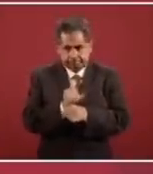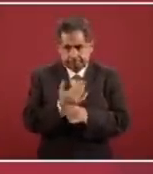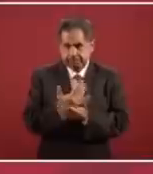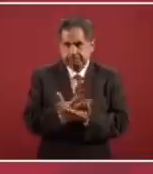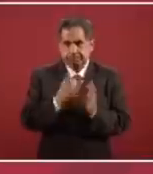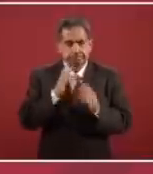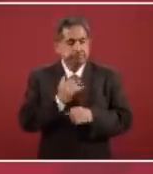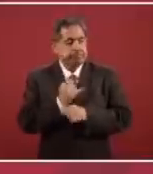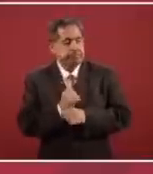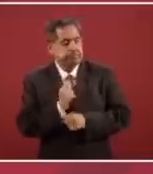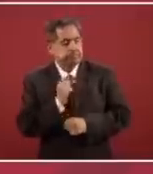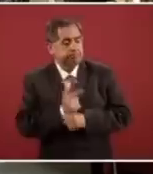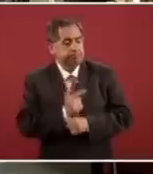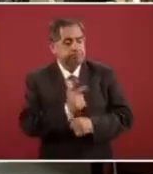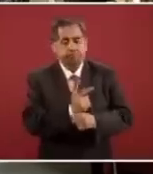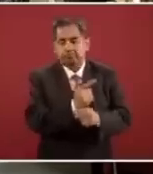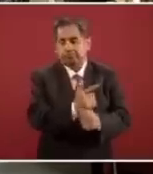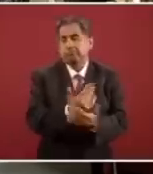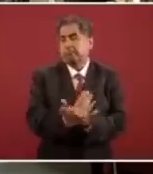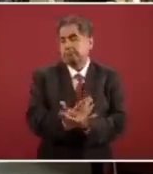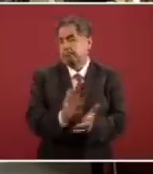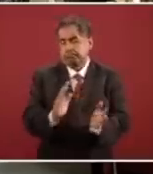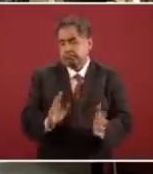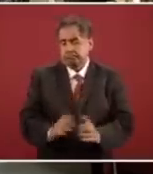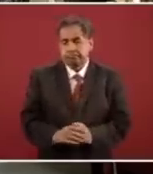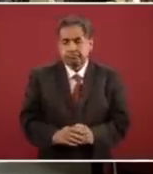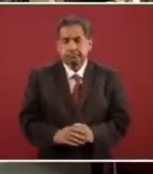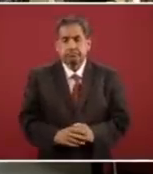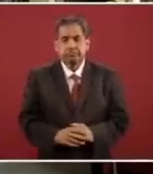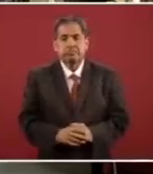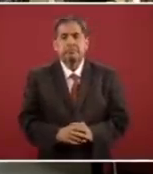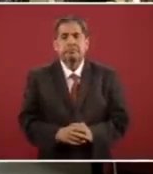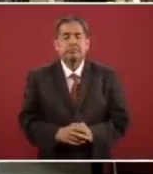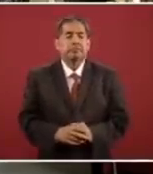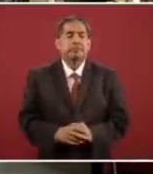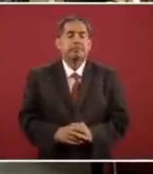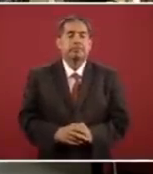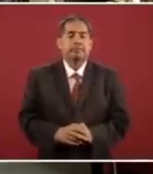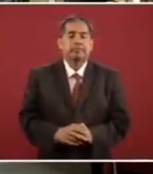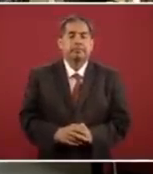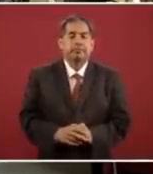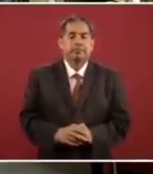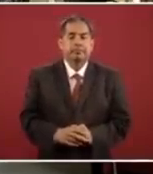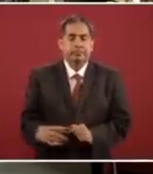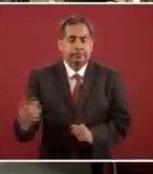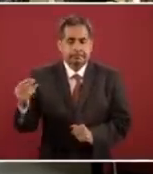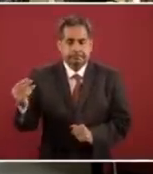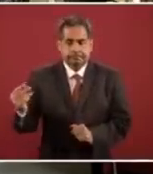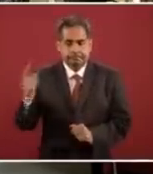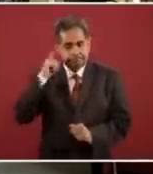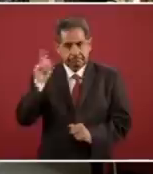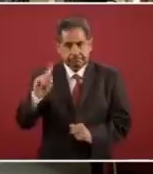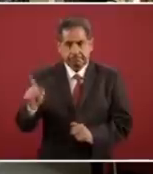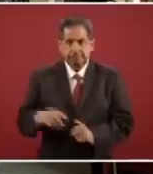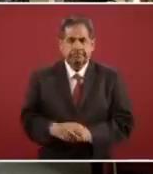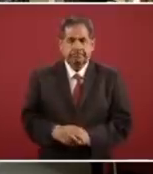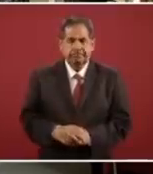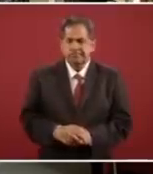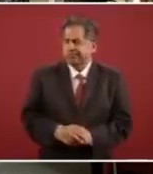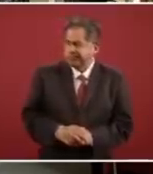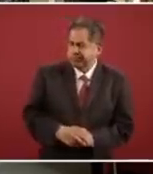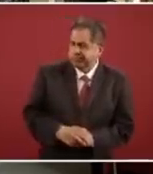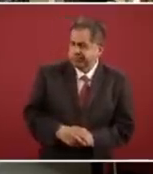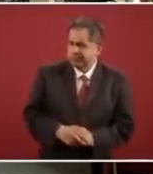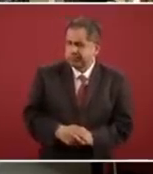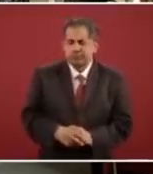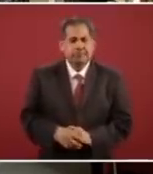a la investigación. Pero ya había informe, señor, de la Secretaría de la Defensa en torno a García Luna. ¿Cómo? Ya